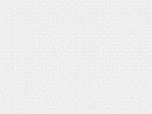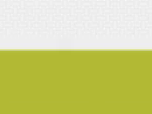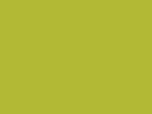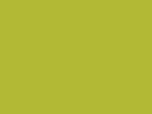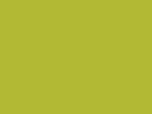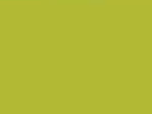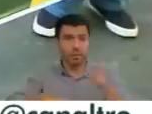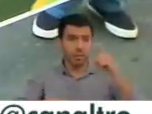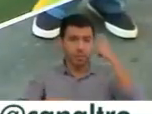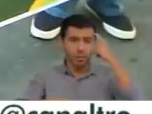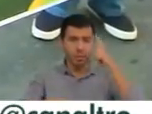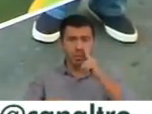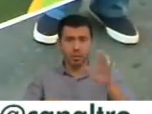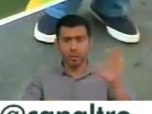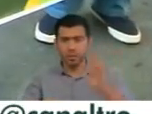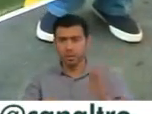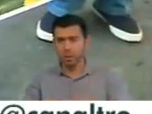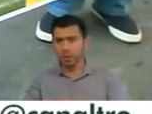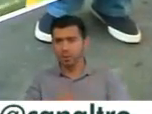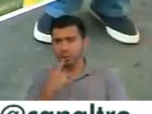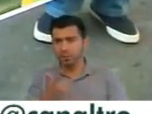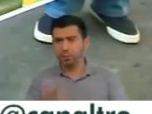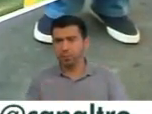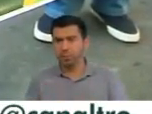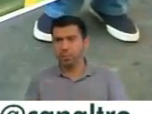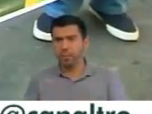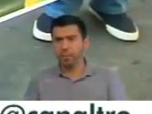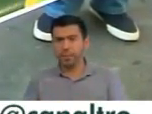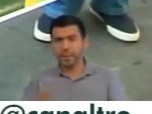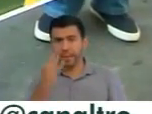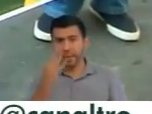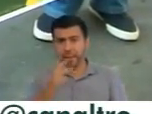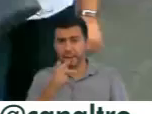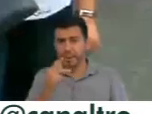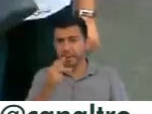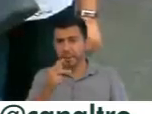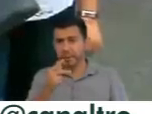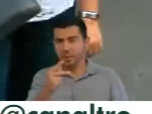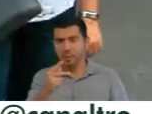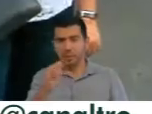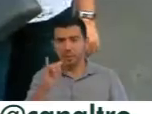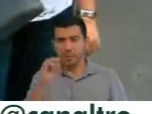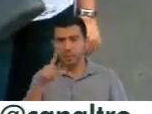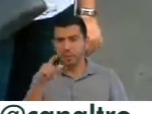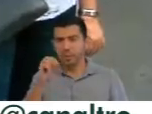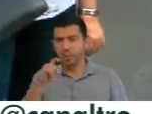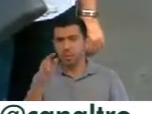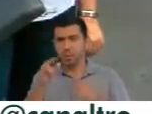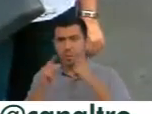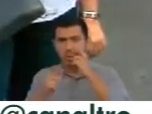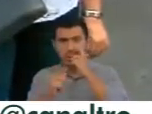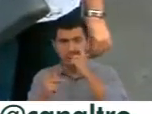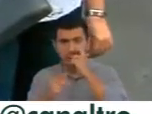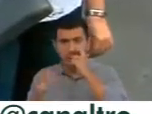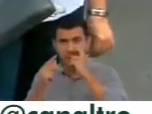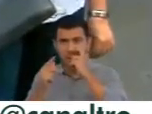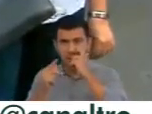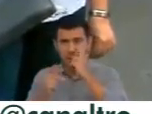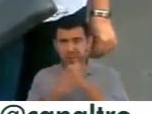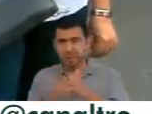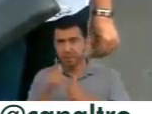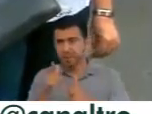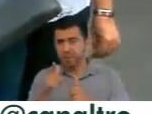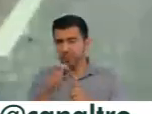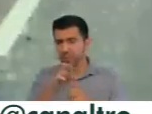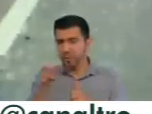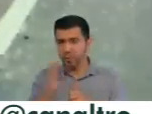Antro.com. Con un recorrido de 3 kilómetros, los docentes de la Asociación Sindical de Institutores del Norte de Santander